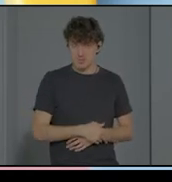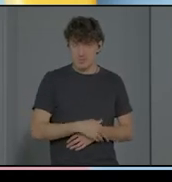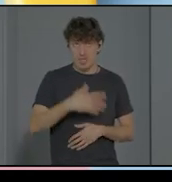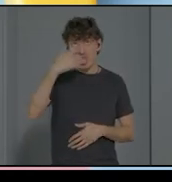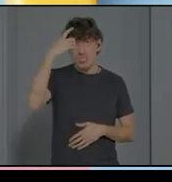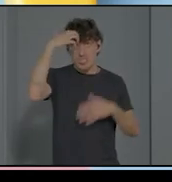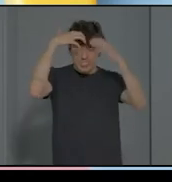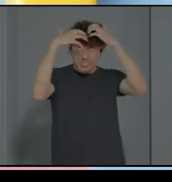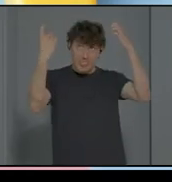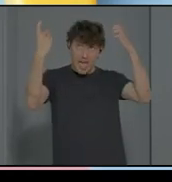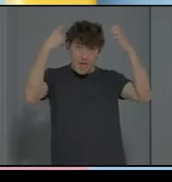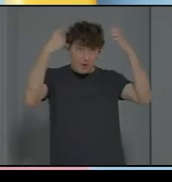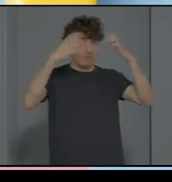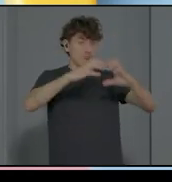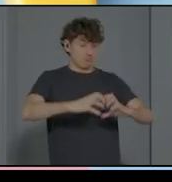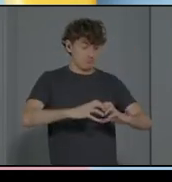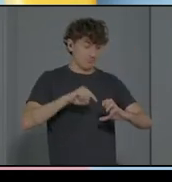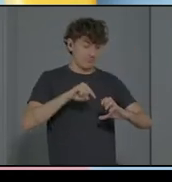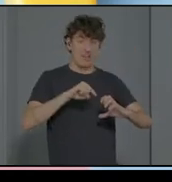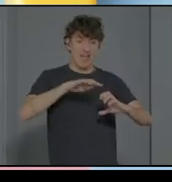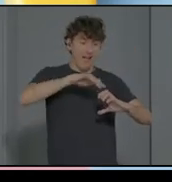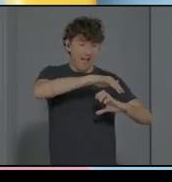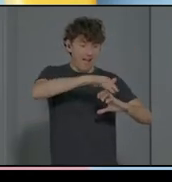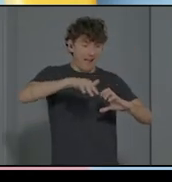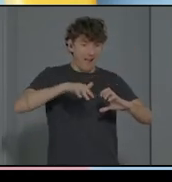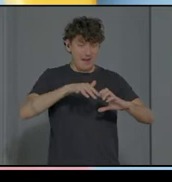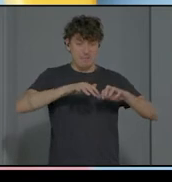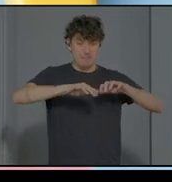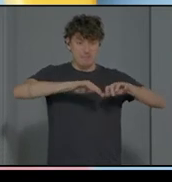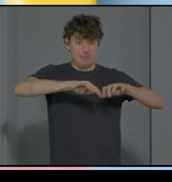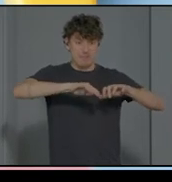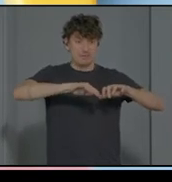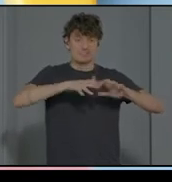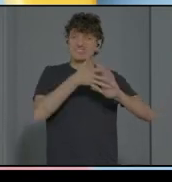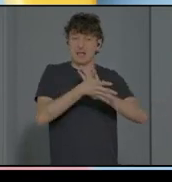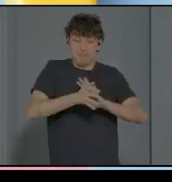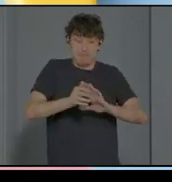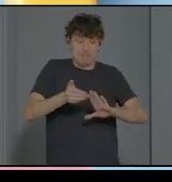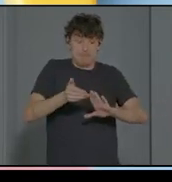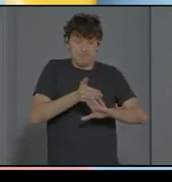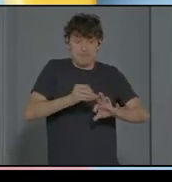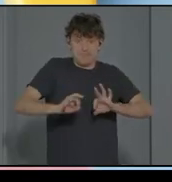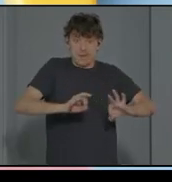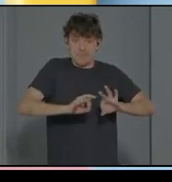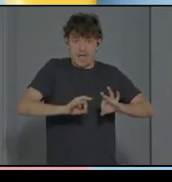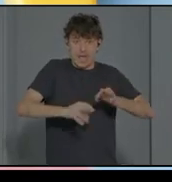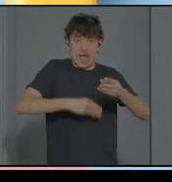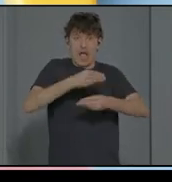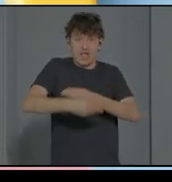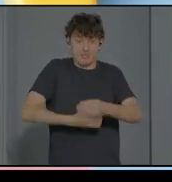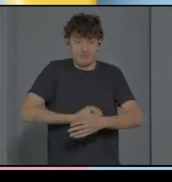nos llevan a prepararnos a hacer algo. Volviendo al mismo periódico, nos dijeron, bueno, sí,